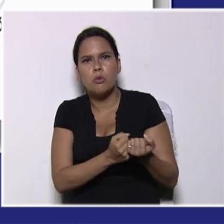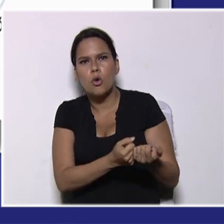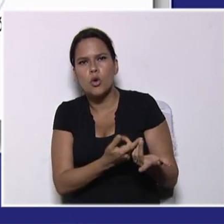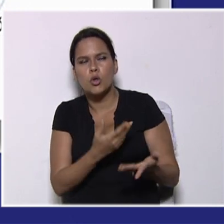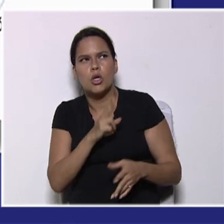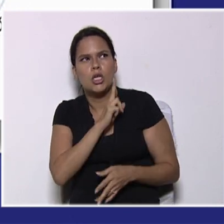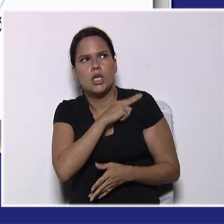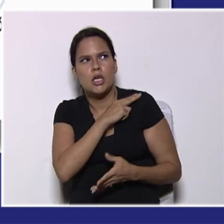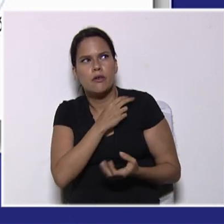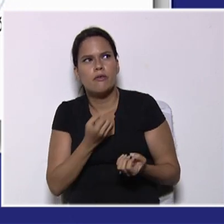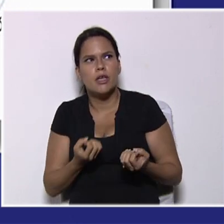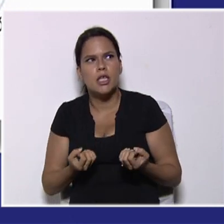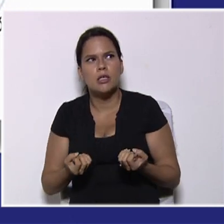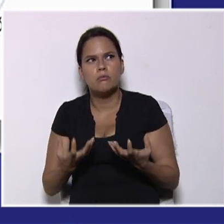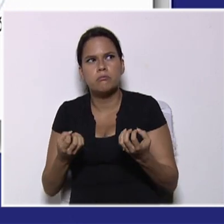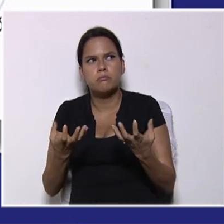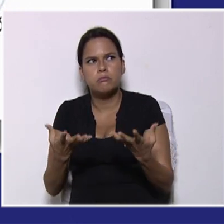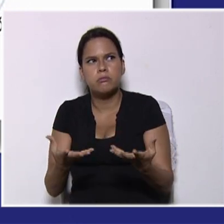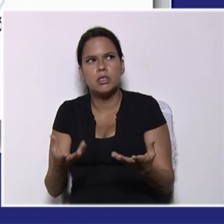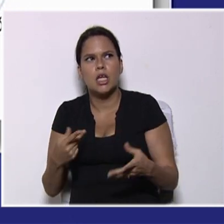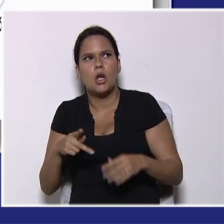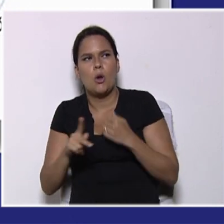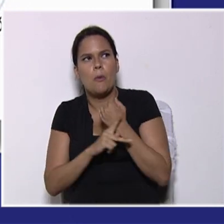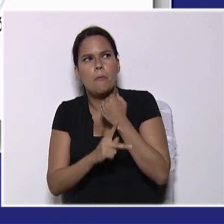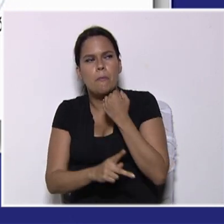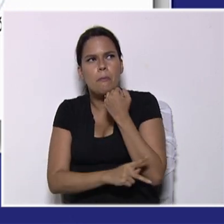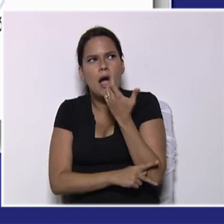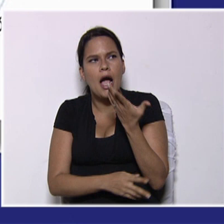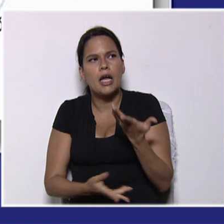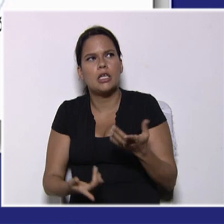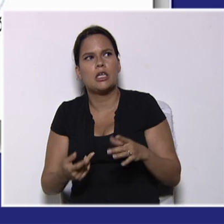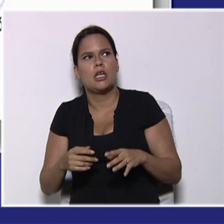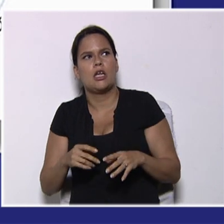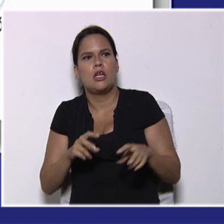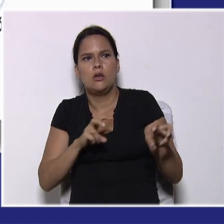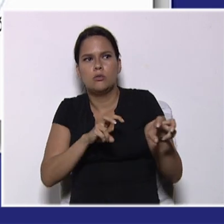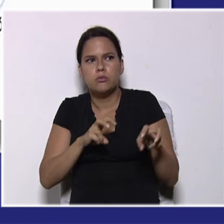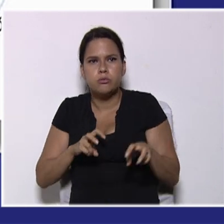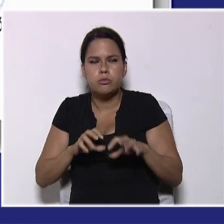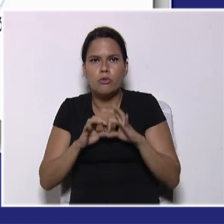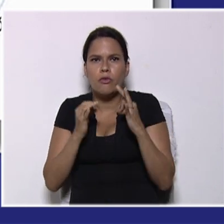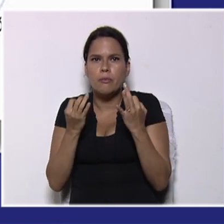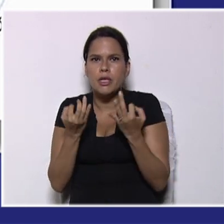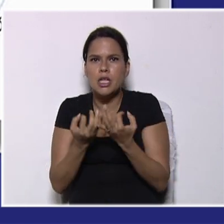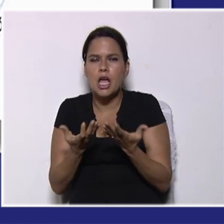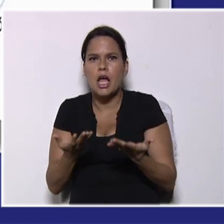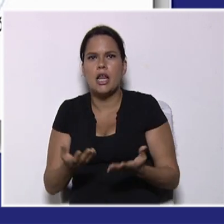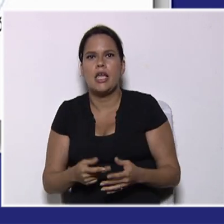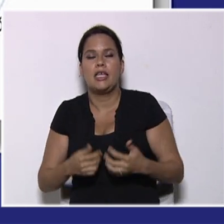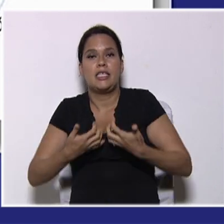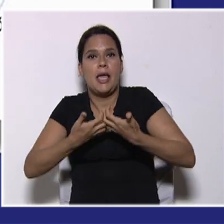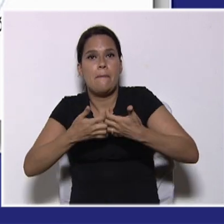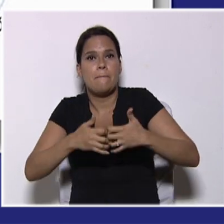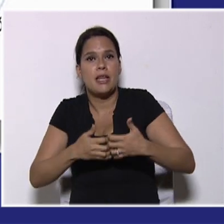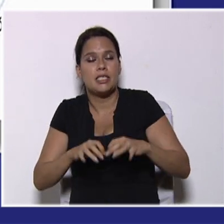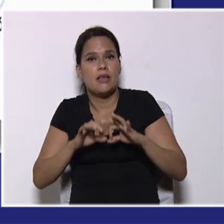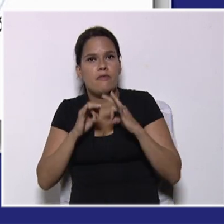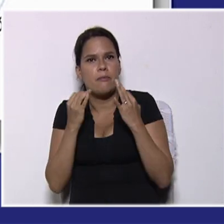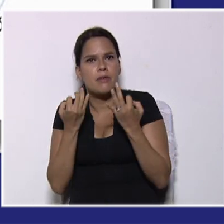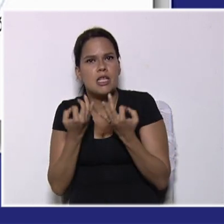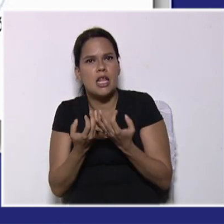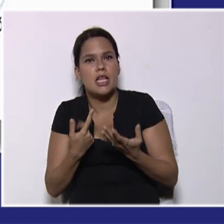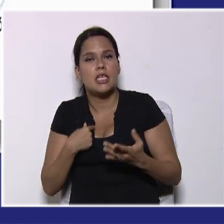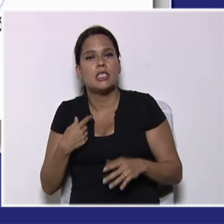los parques, viveros, en los cultivos familiares, en esos emprendimientos familiares y, por supuesto, en las unidades